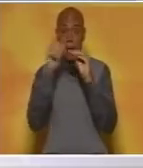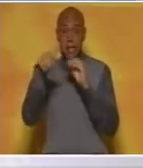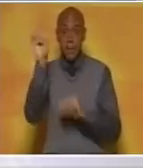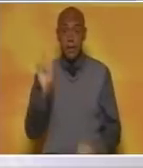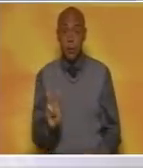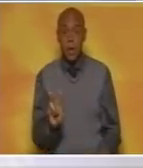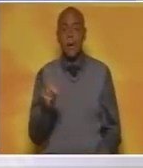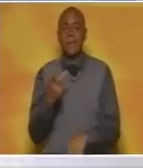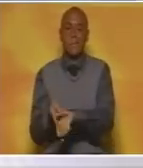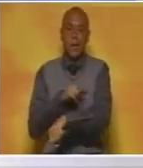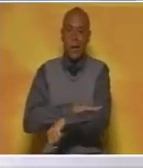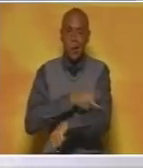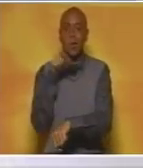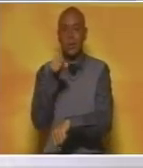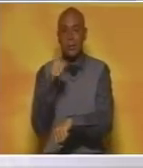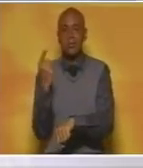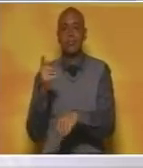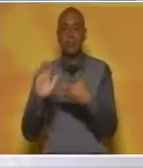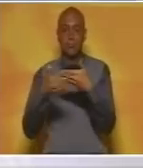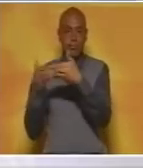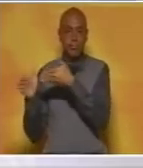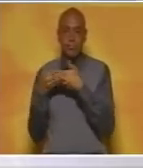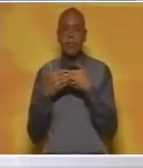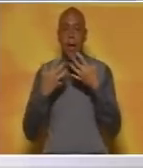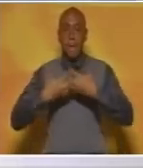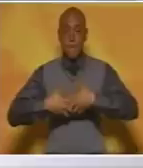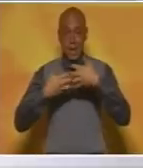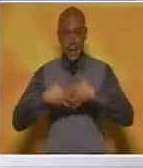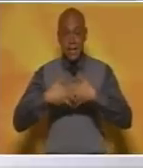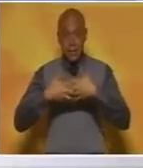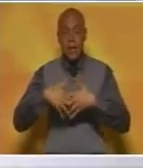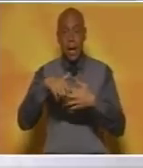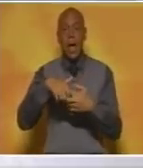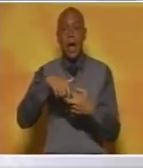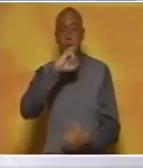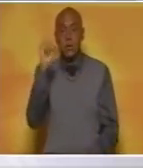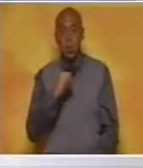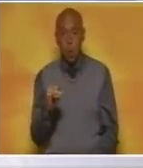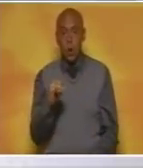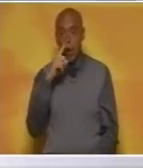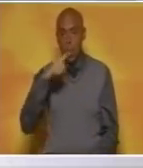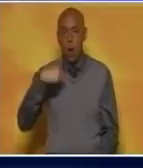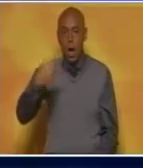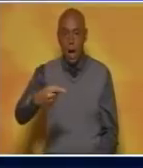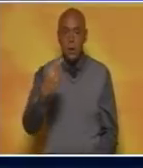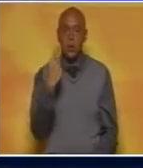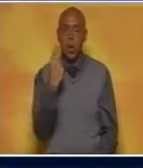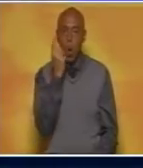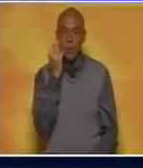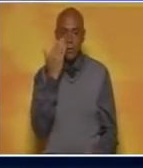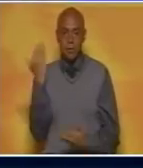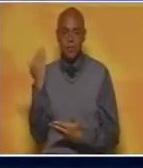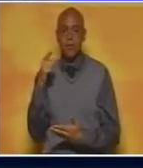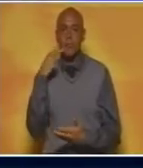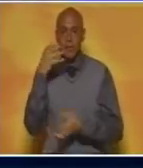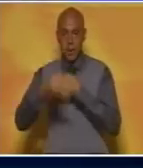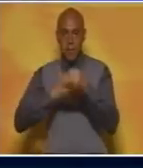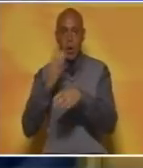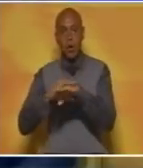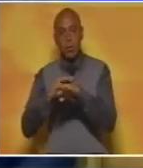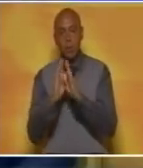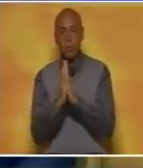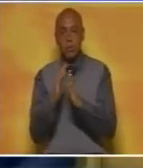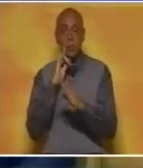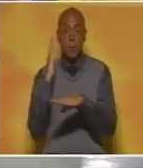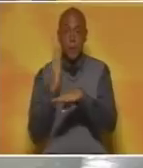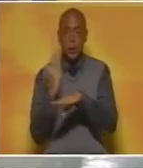Venezuela, continuarían los cierres masivos de empresas en el Zulia para 2020. Angelini pidió la paralización de los impuestos por